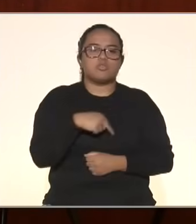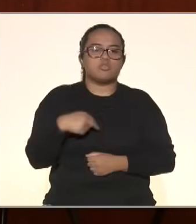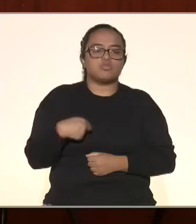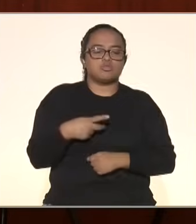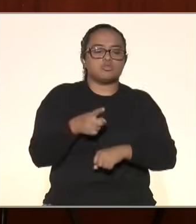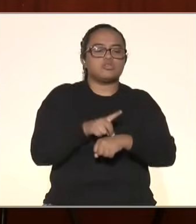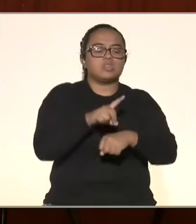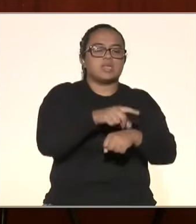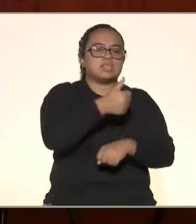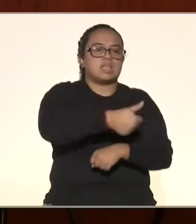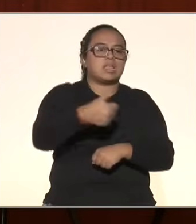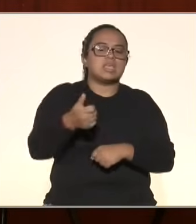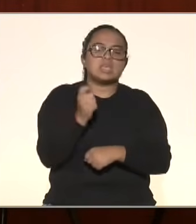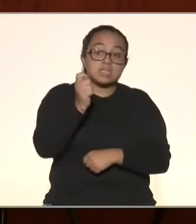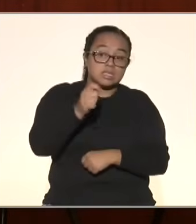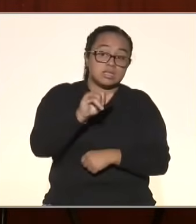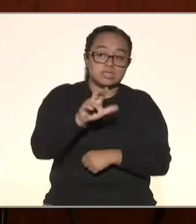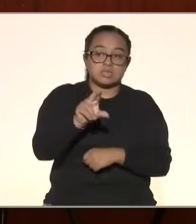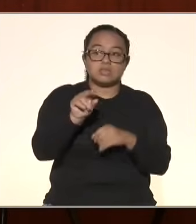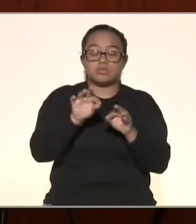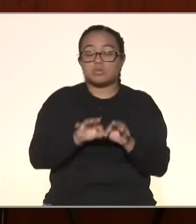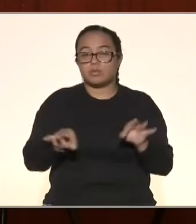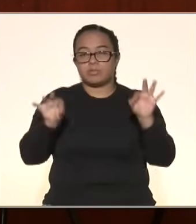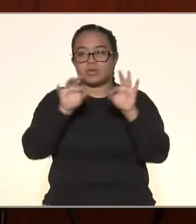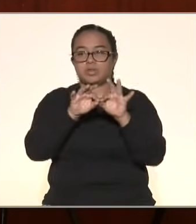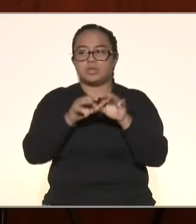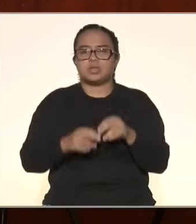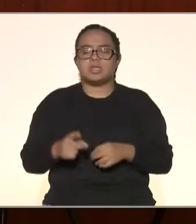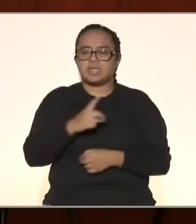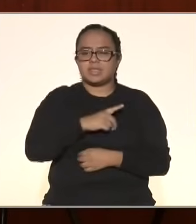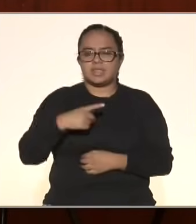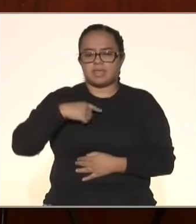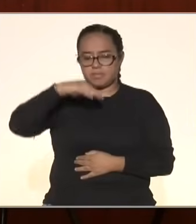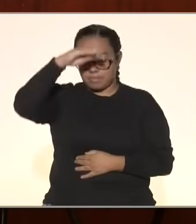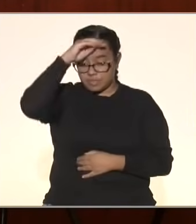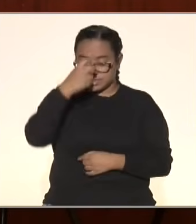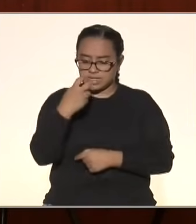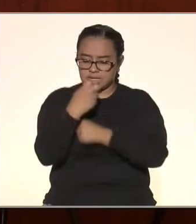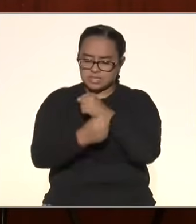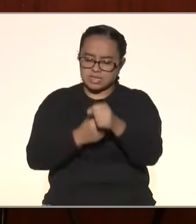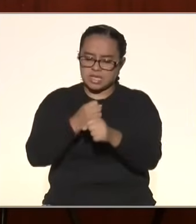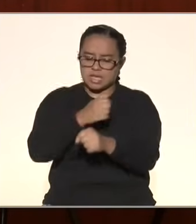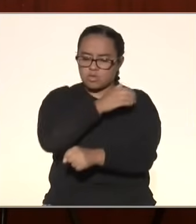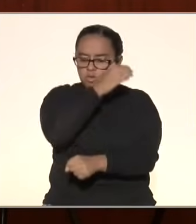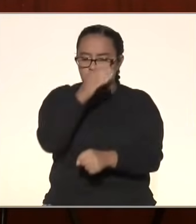los días y pensar que es un ciclo que se está cerrando, que nos